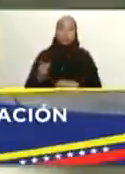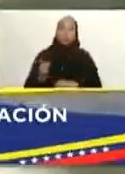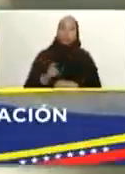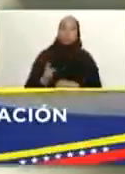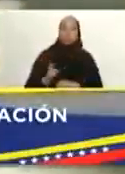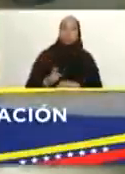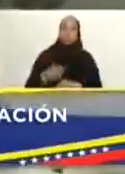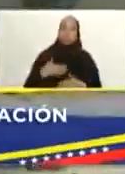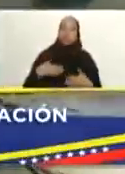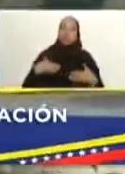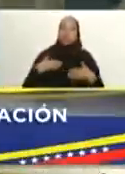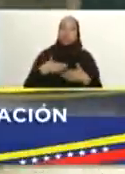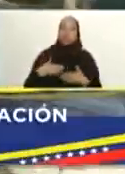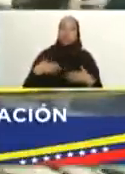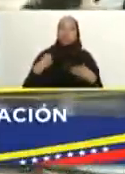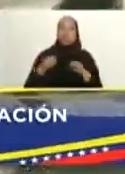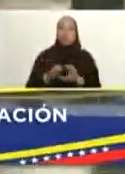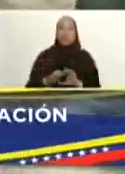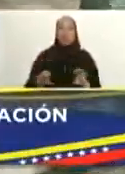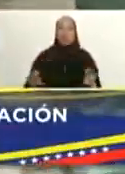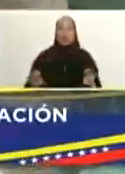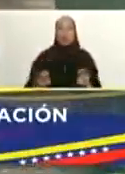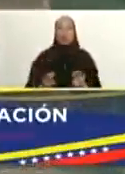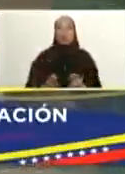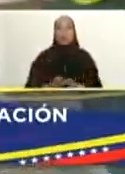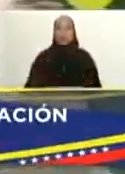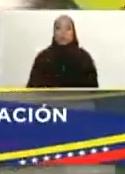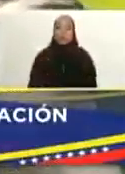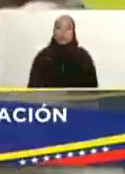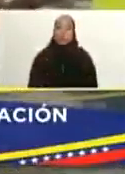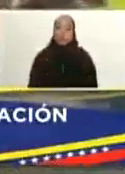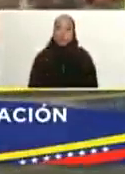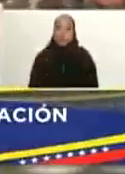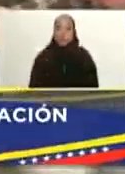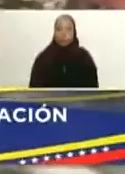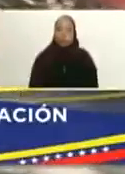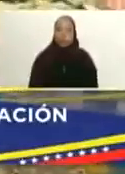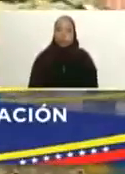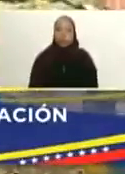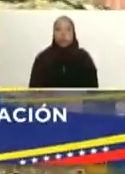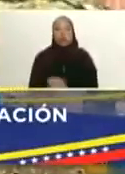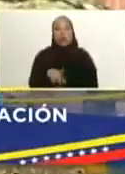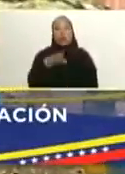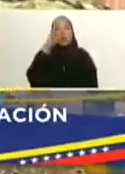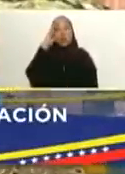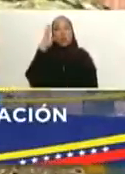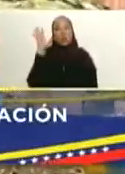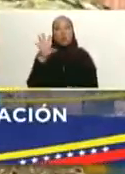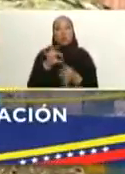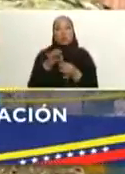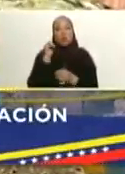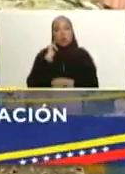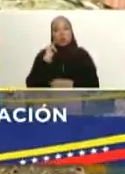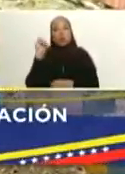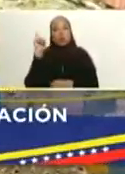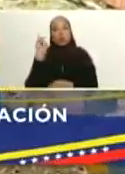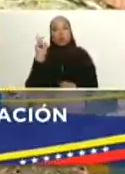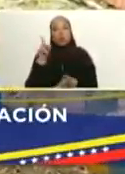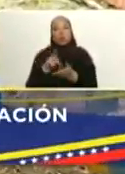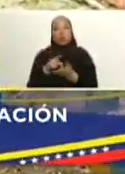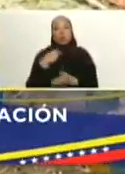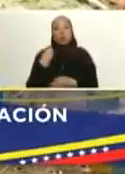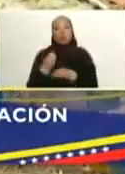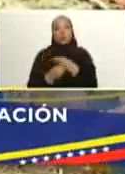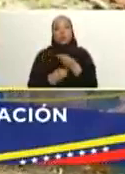la calidad educativa. Pero además es reivindicar, como usted lo dijo, era una idea que usted lanzó al